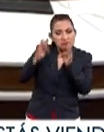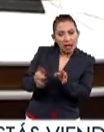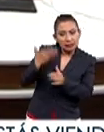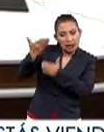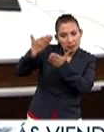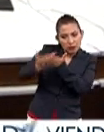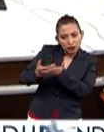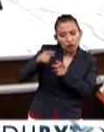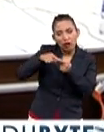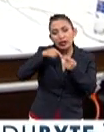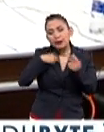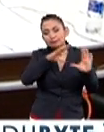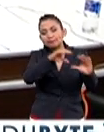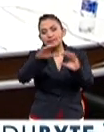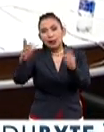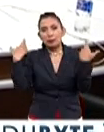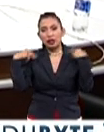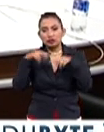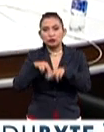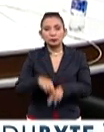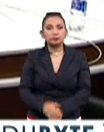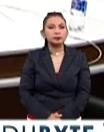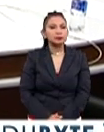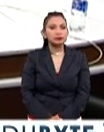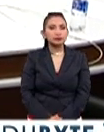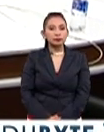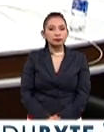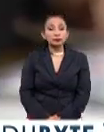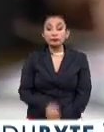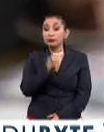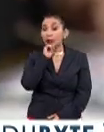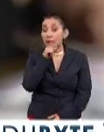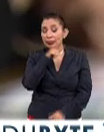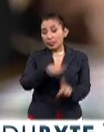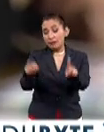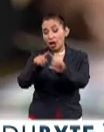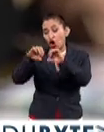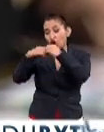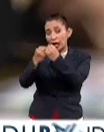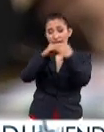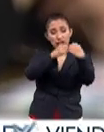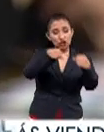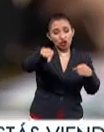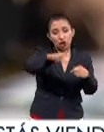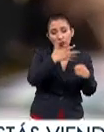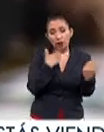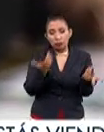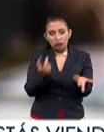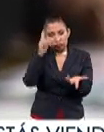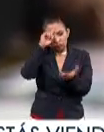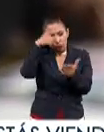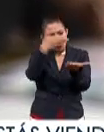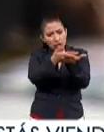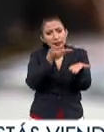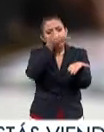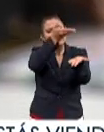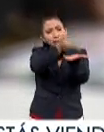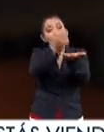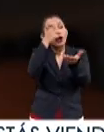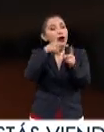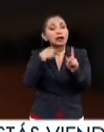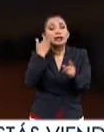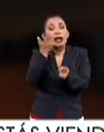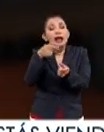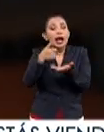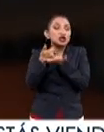los servicios y capacitar a los profesores. Así, diversas organizaciones hicieron extensivas sus propuestas con